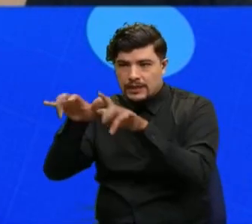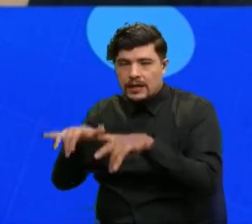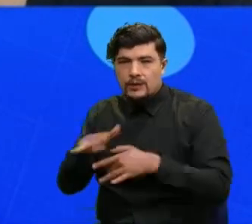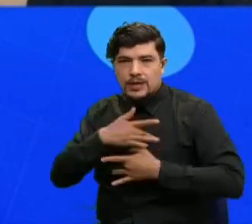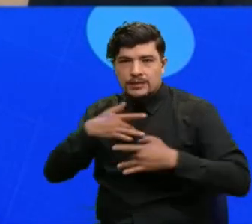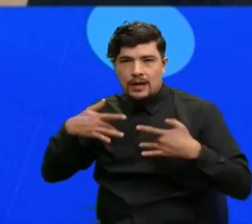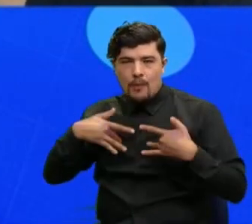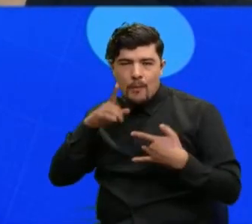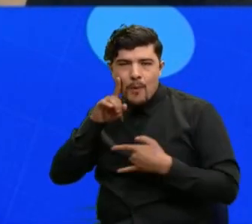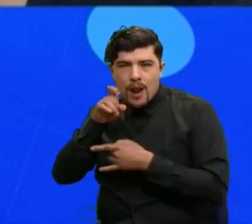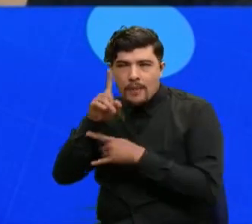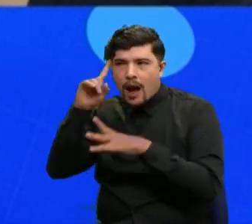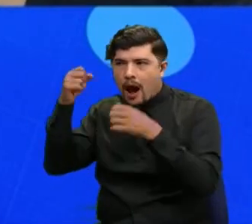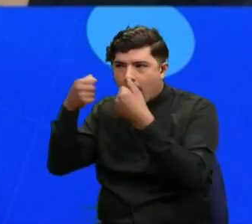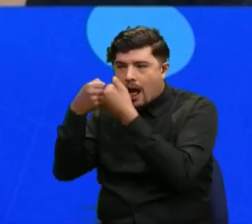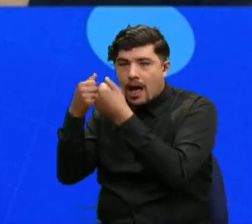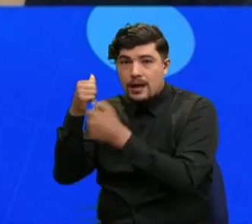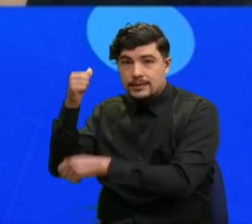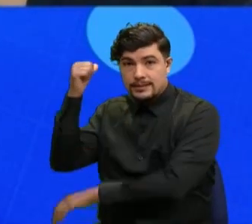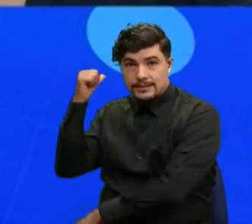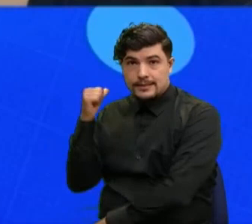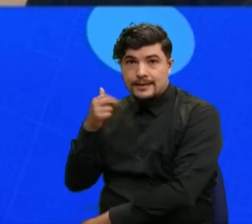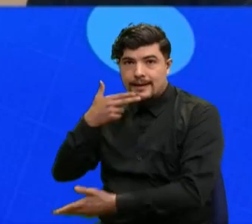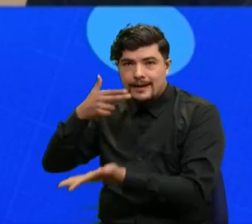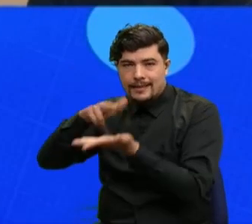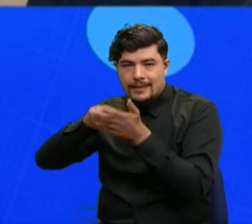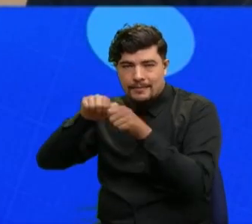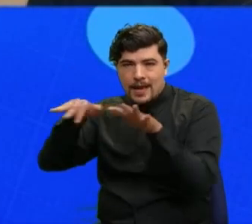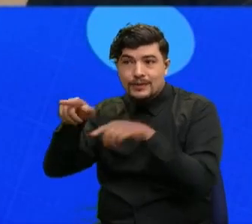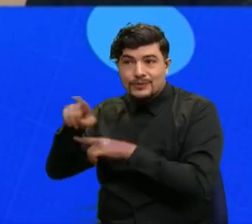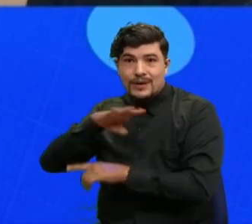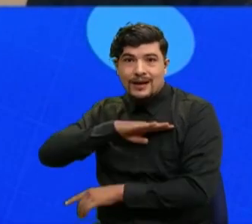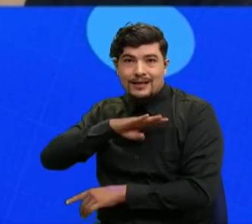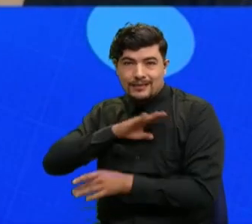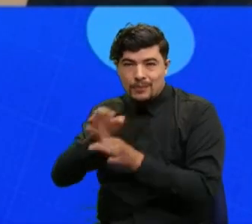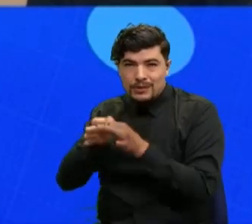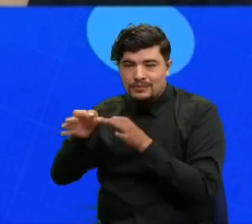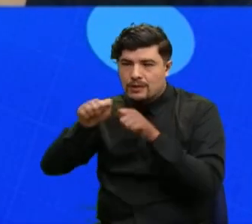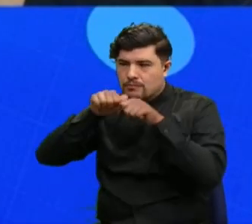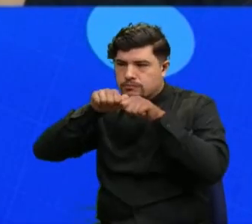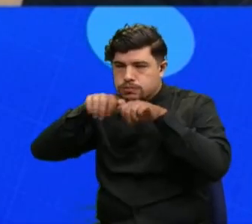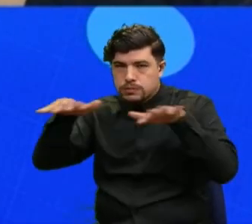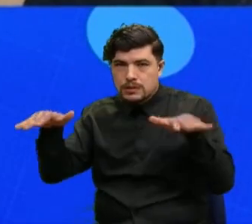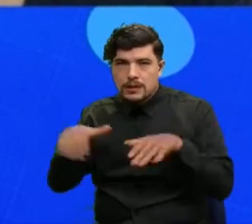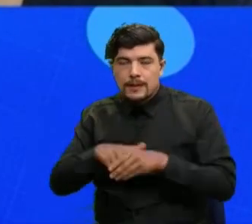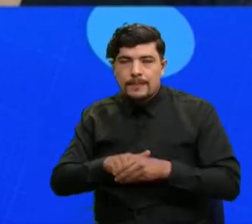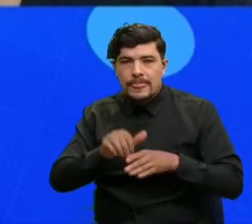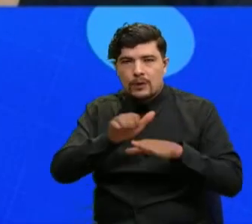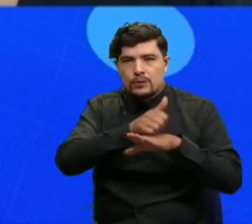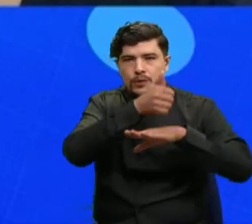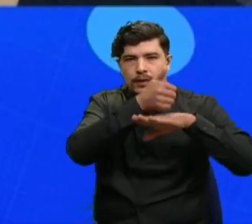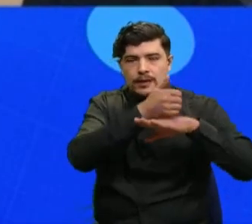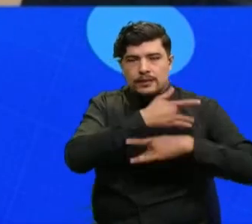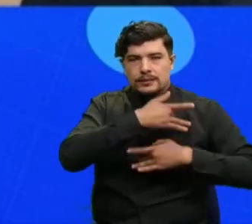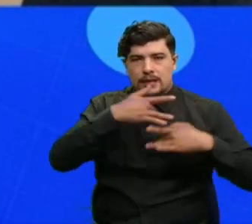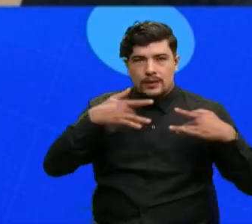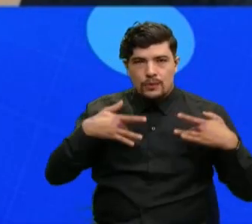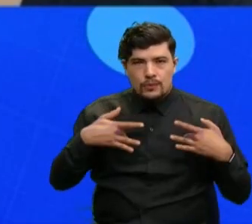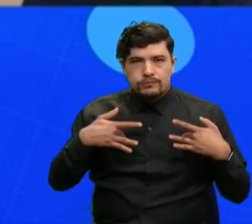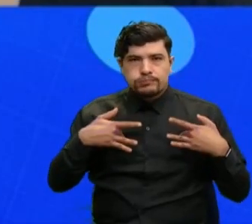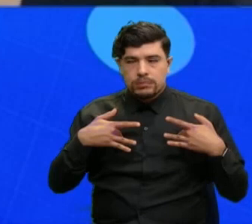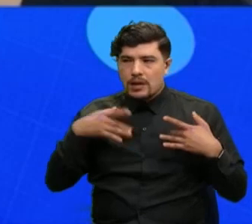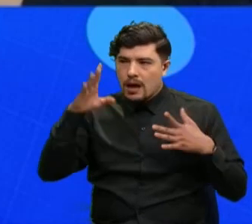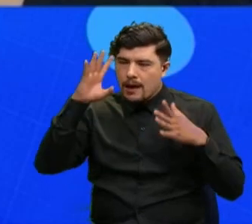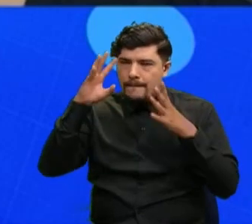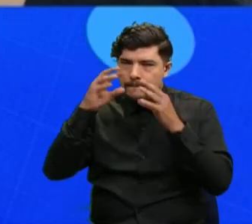tan importante. Ayer salió esa comunicación desde la alcaldía municipal todas las autoridades en salud, Diana, nos